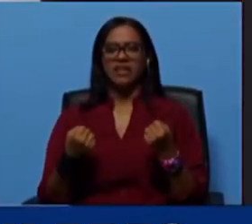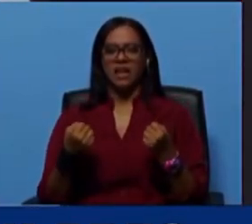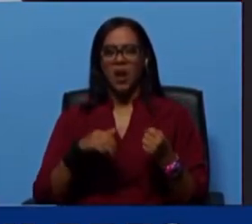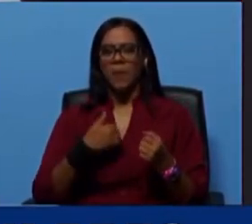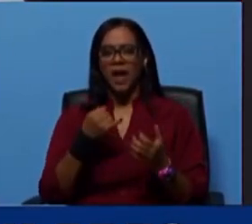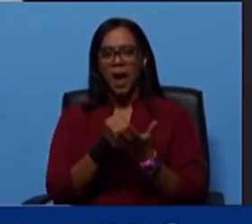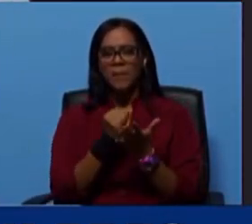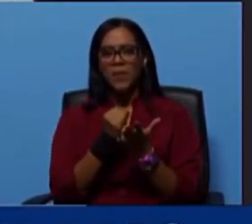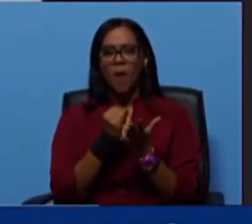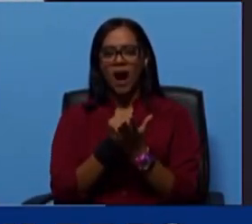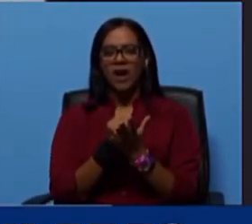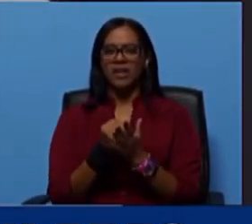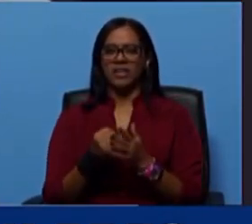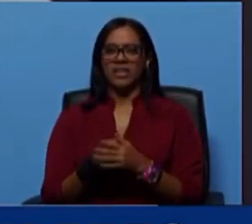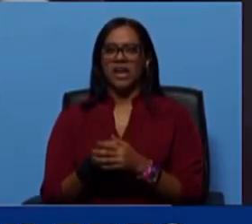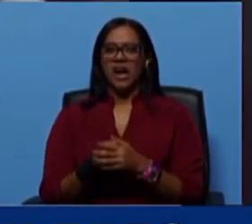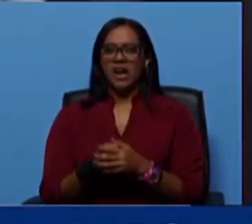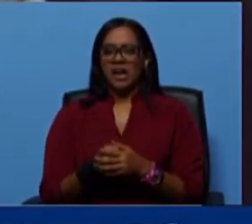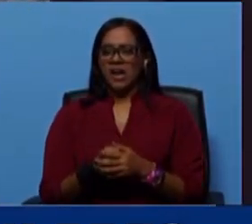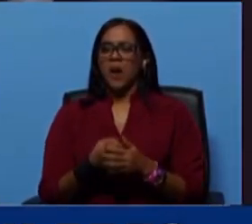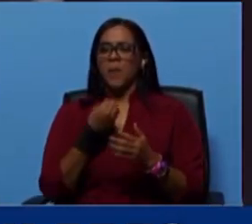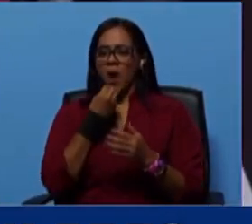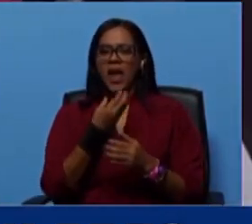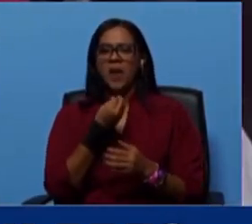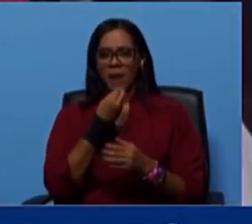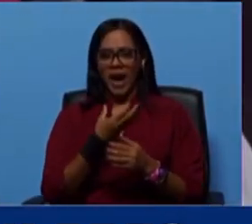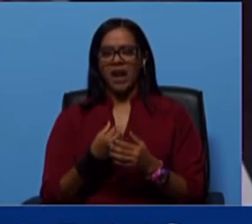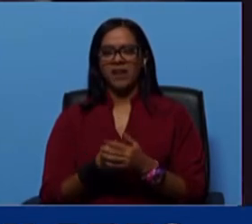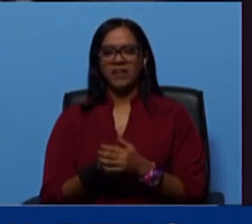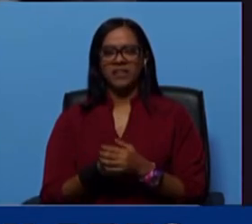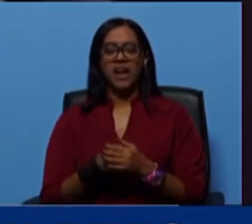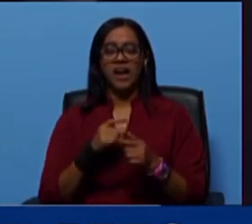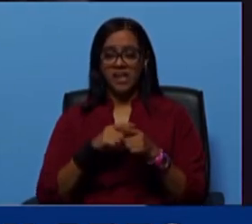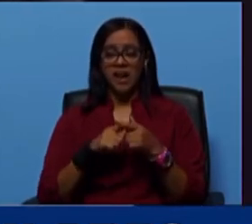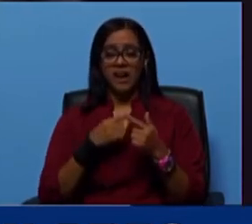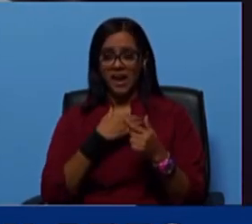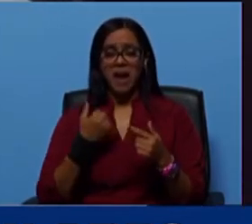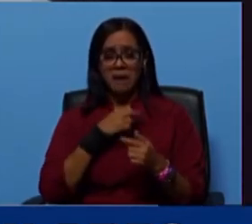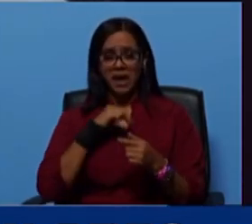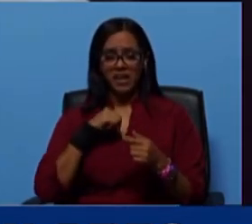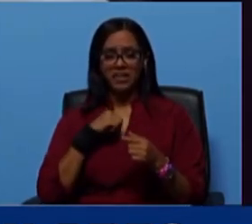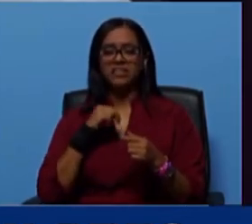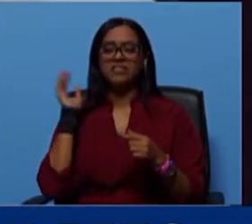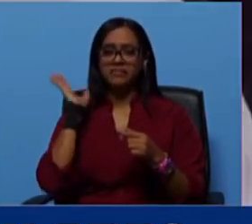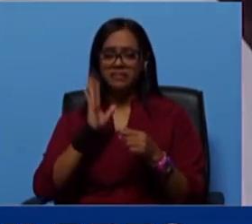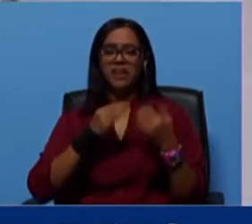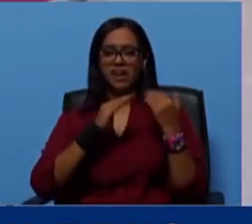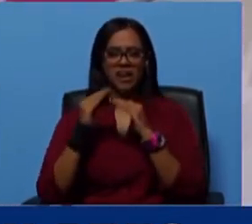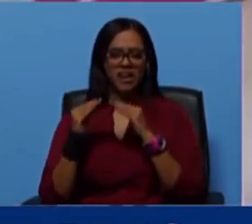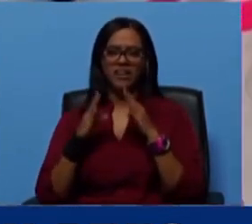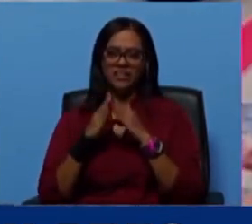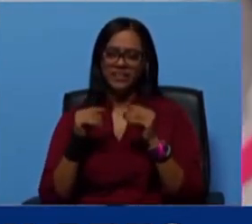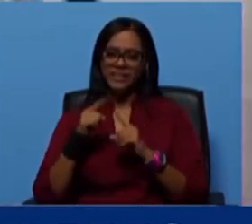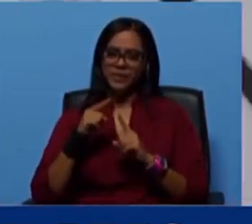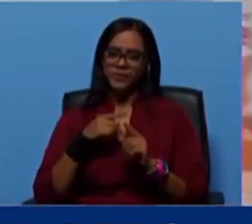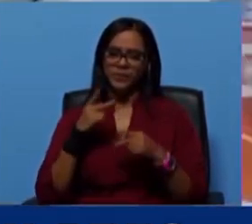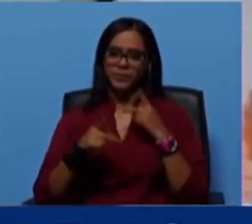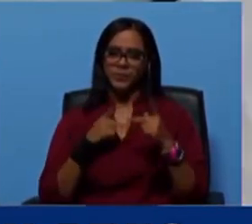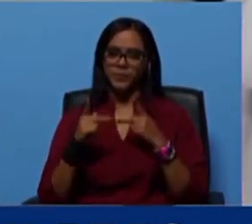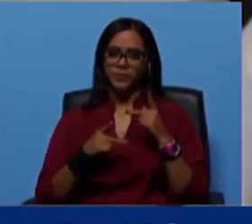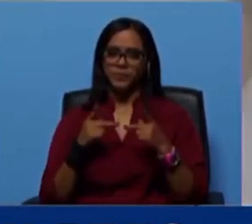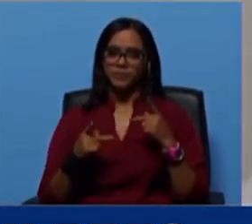probar con un estándar bueno de calidad muy, muy bueno. Entonces, ¿qué queremos nosotros? Llevar a nuestras comunidades todo este tipo de productos y